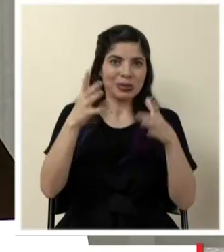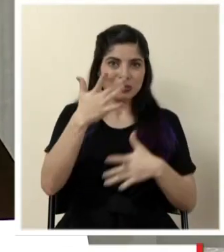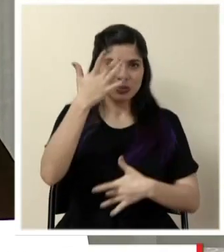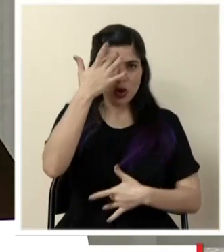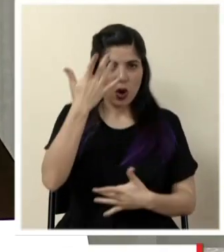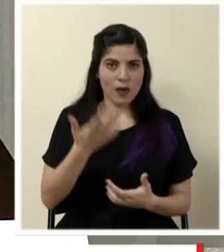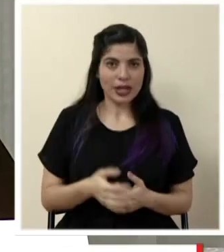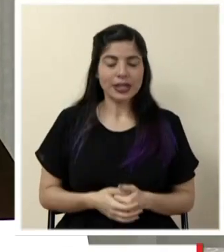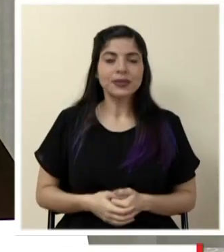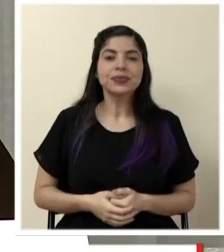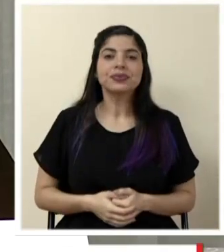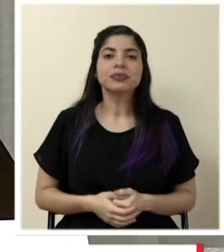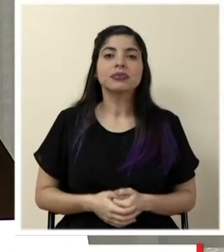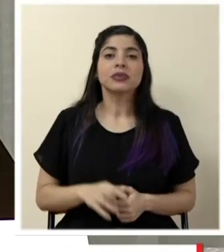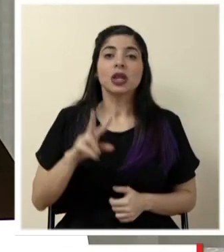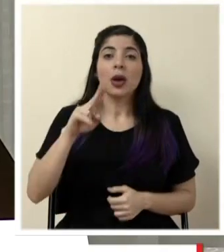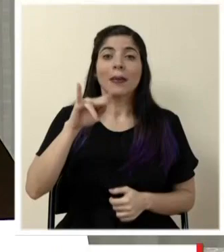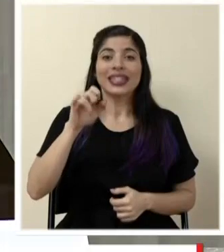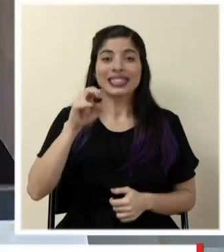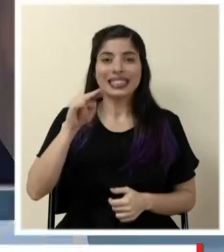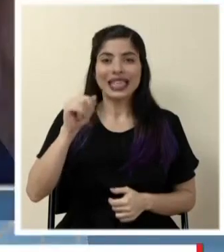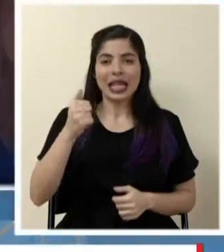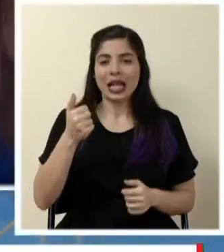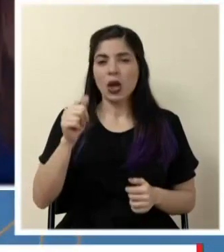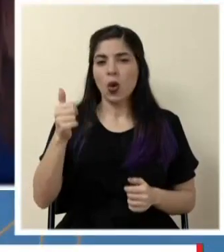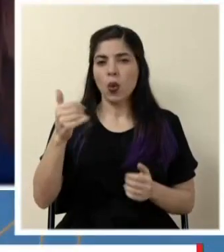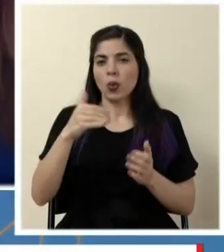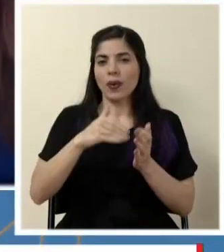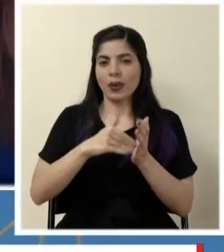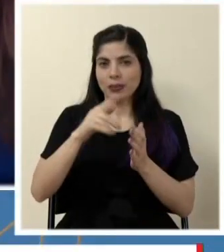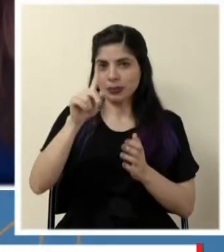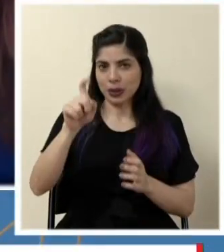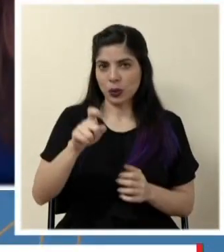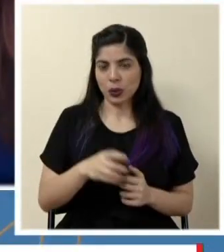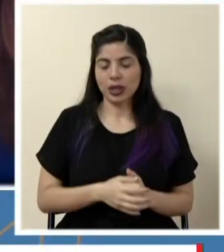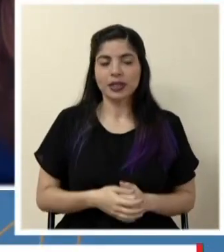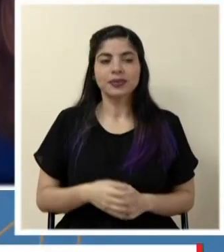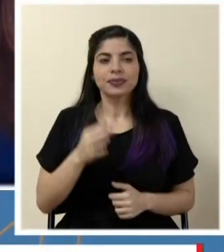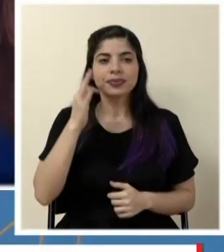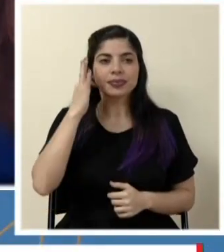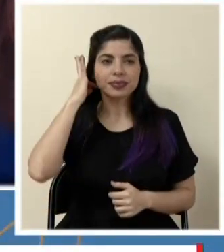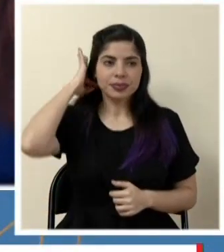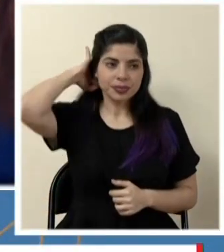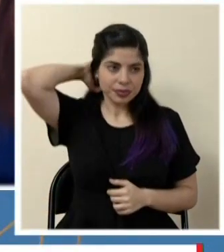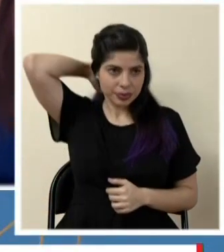COVID-19. La colega Yesenia tiene una repregunta. Adelante, Yesenia.